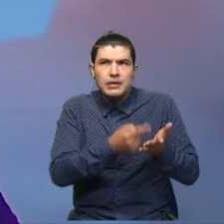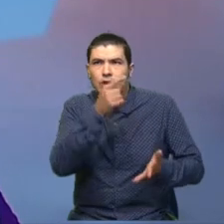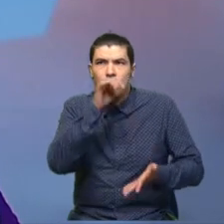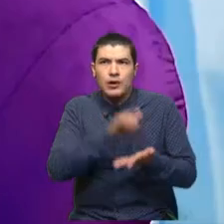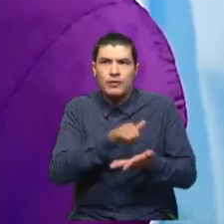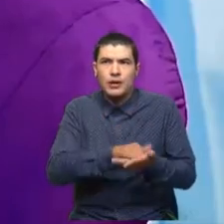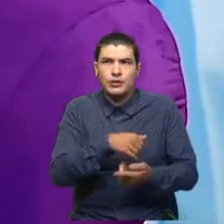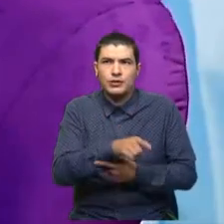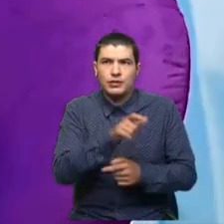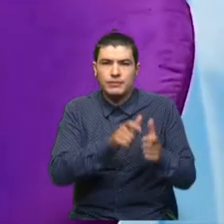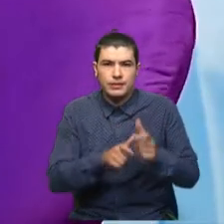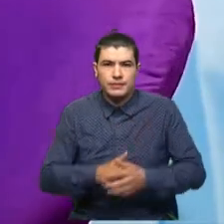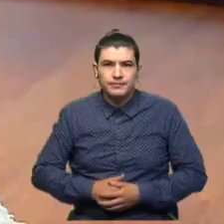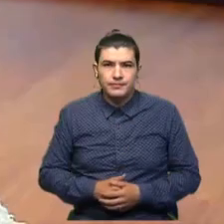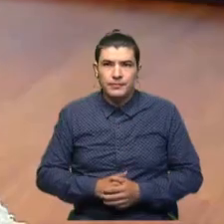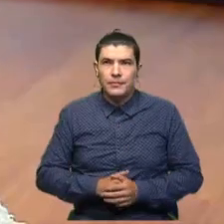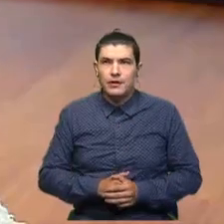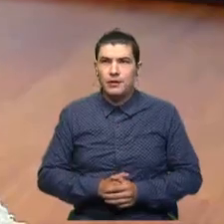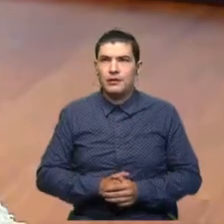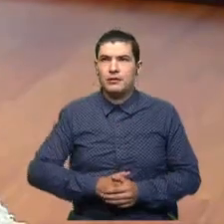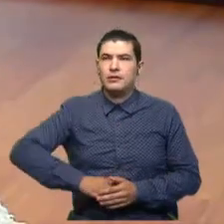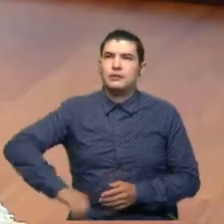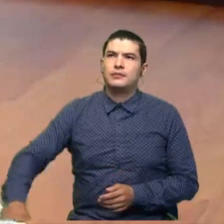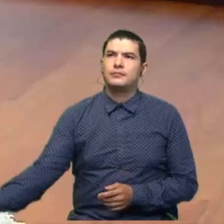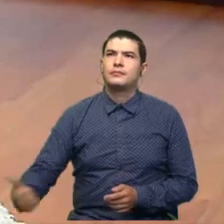endoscopia. Perfecto, vamos con la siguiente pregunta.